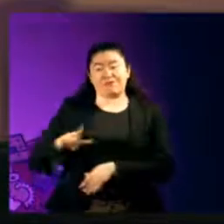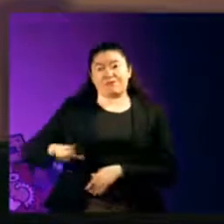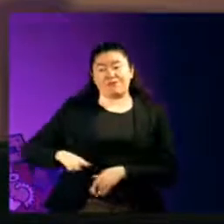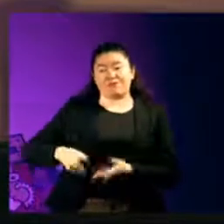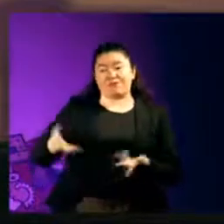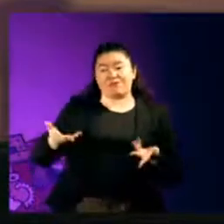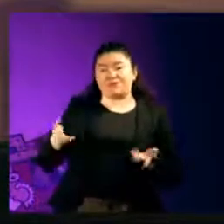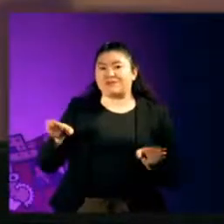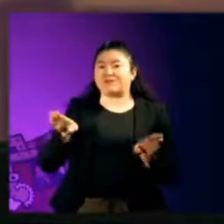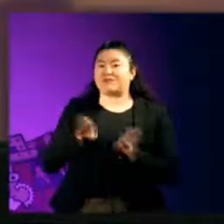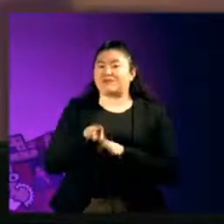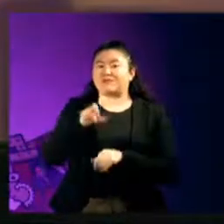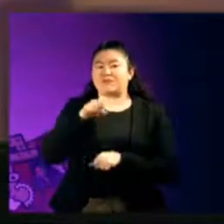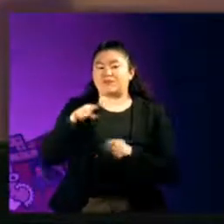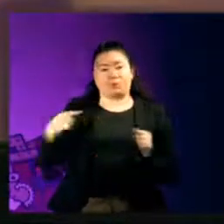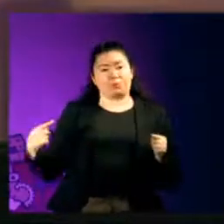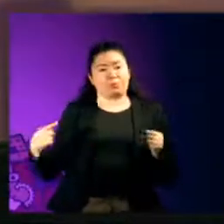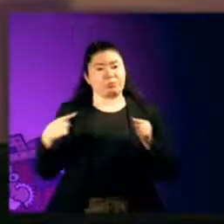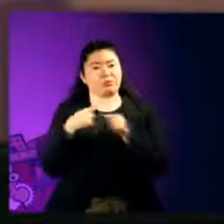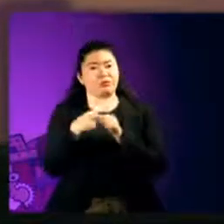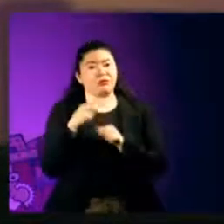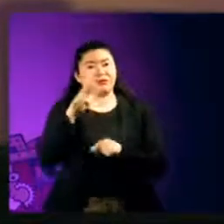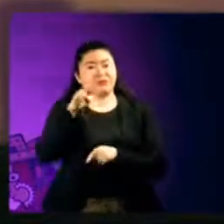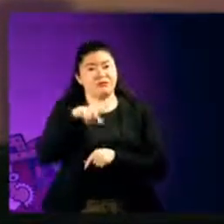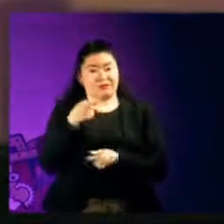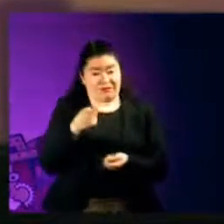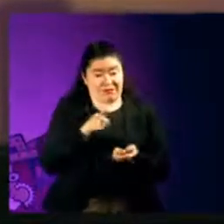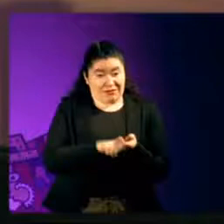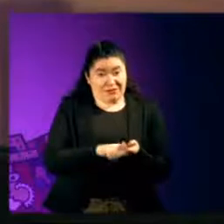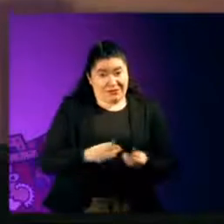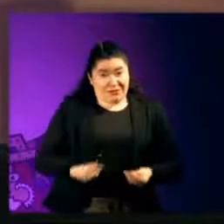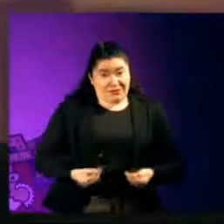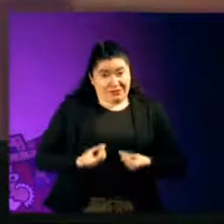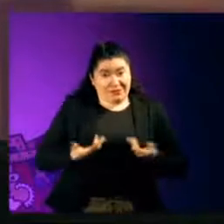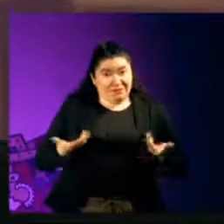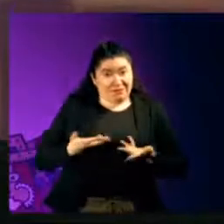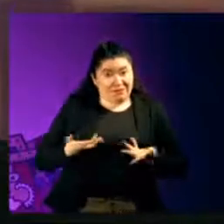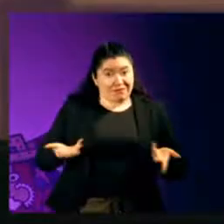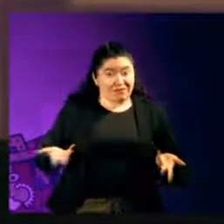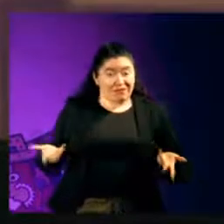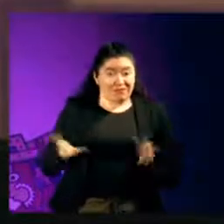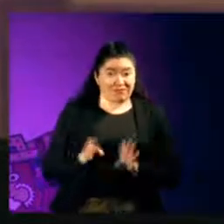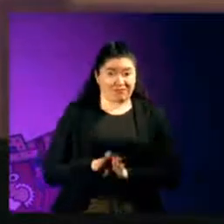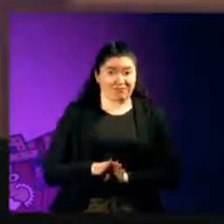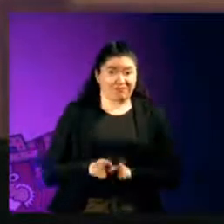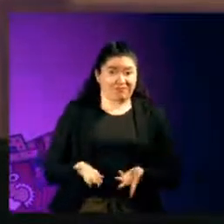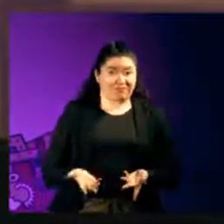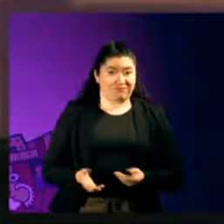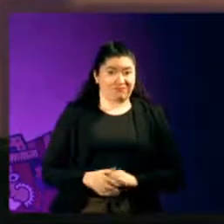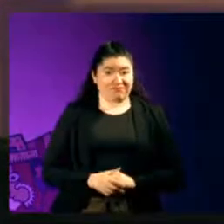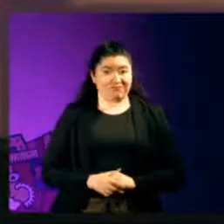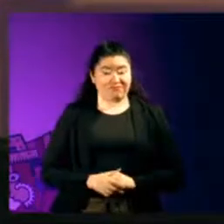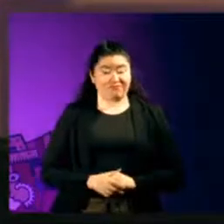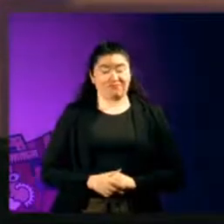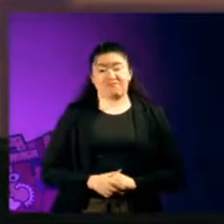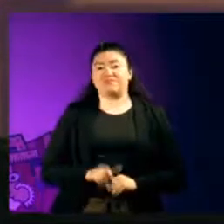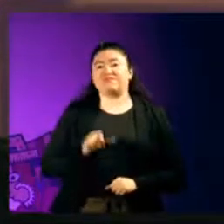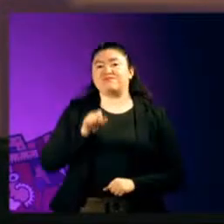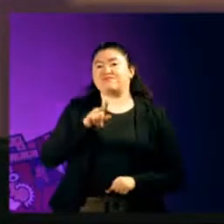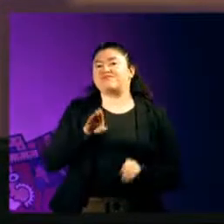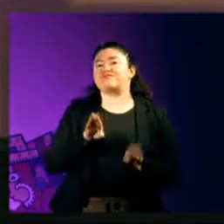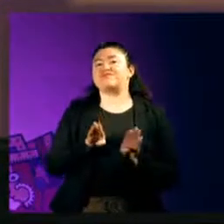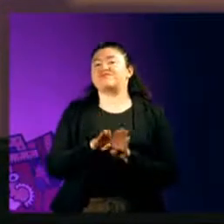colmo de las contradicciones que han tenido en su vida entonces bueno eso va ese